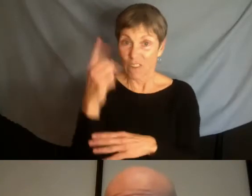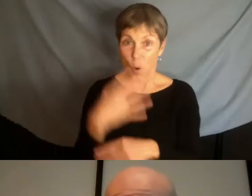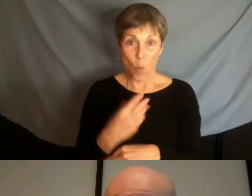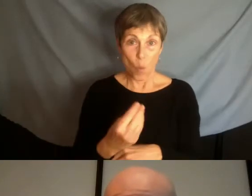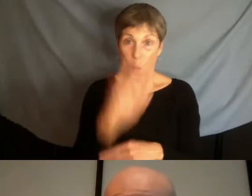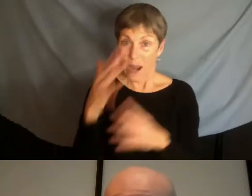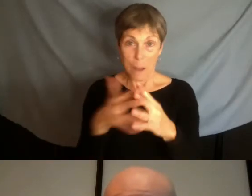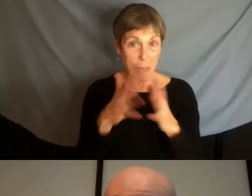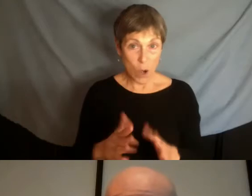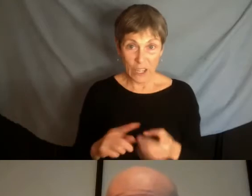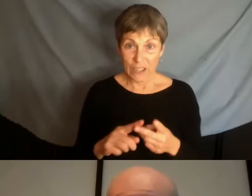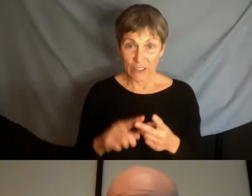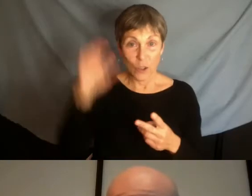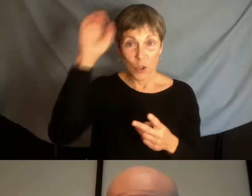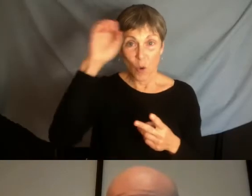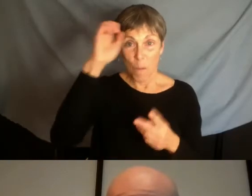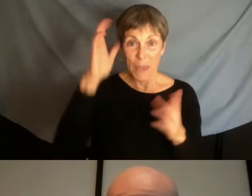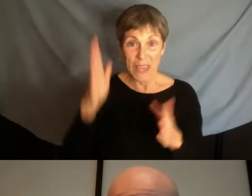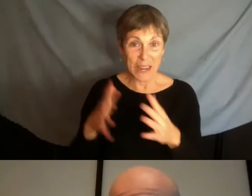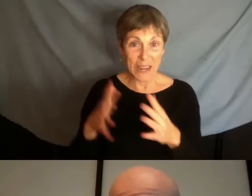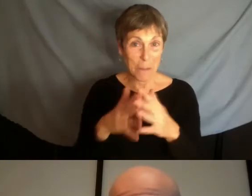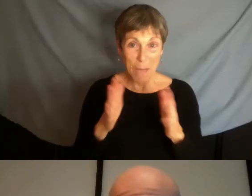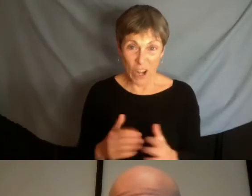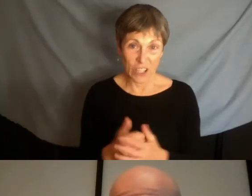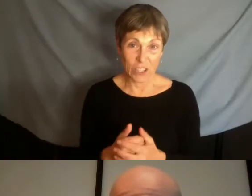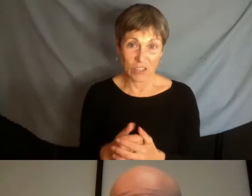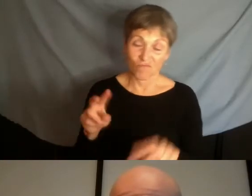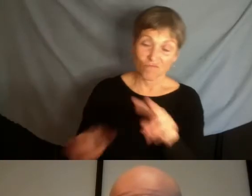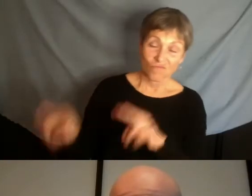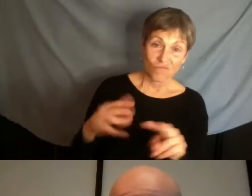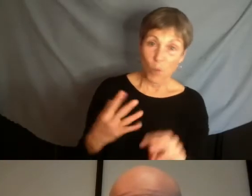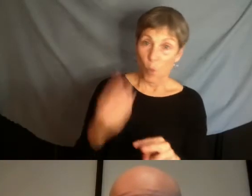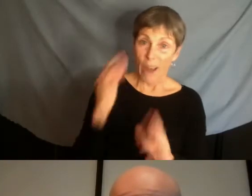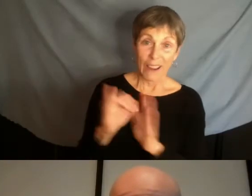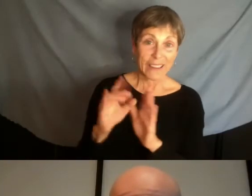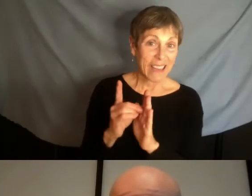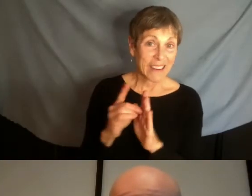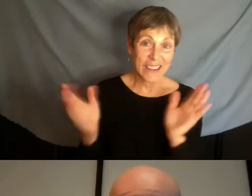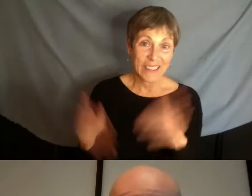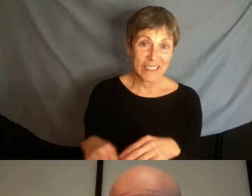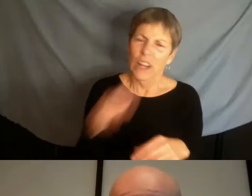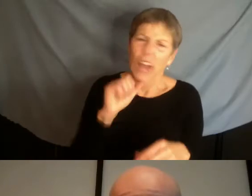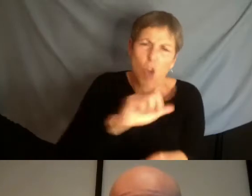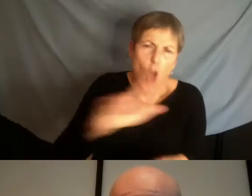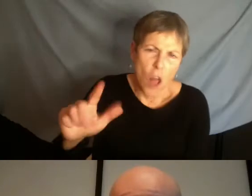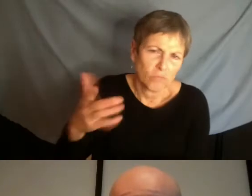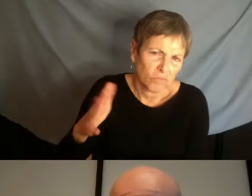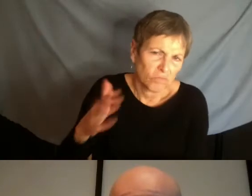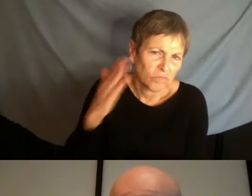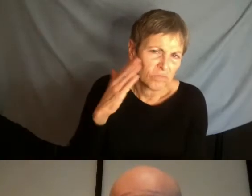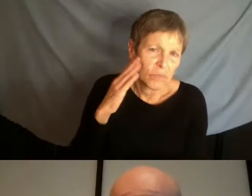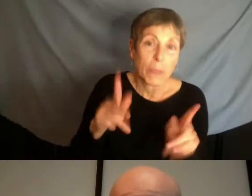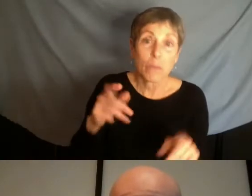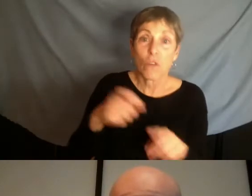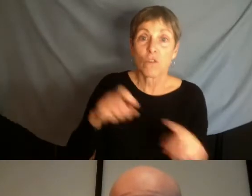ejemplo los blancos americanos, europeos americanos, alguien que tiene una identidad